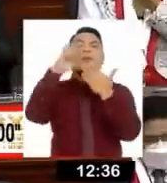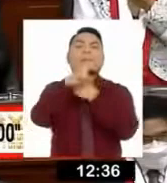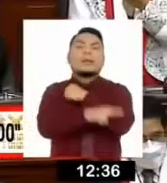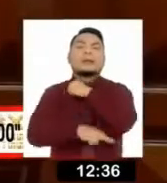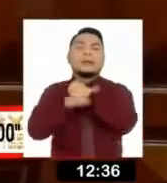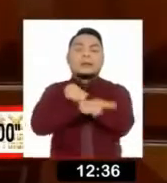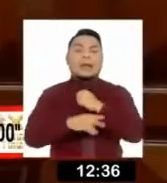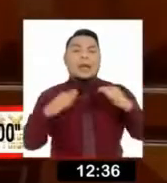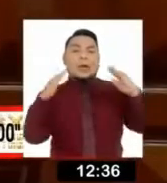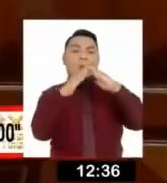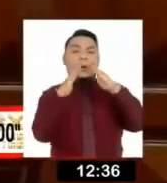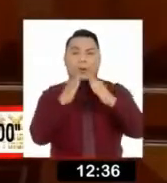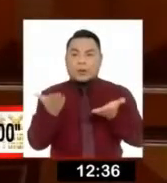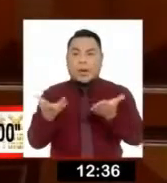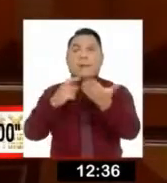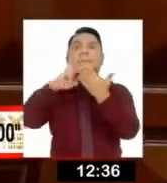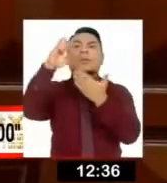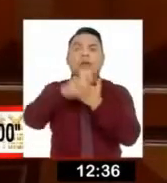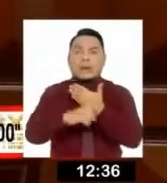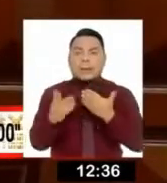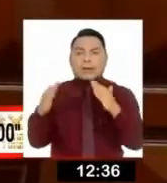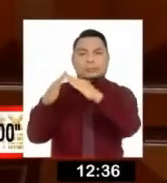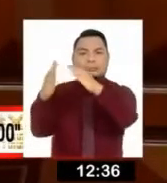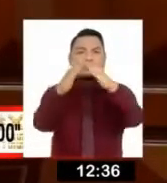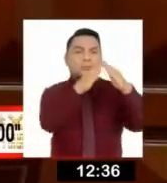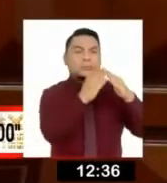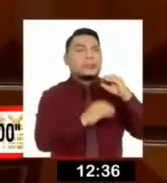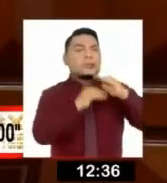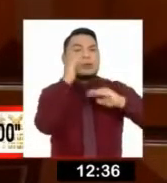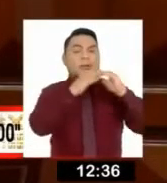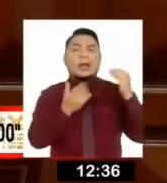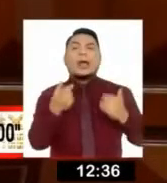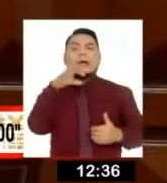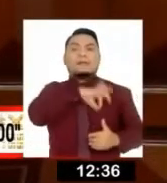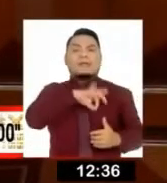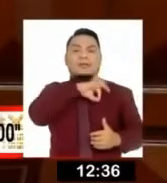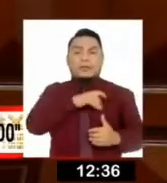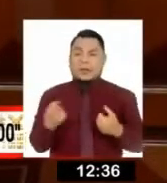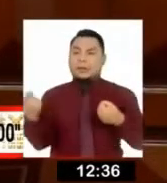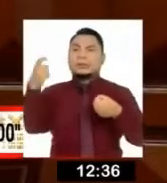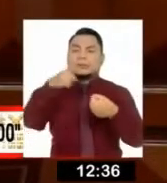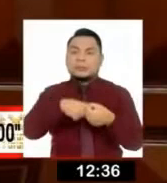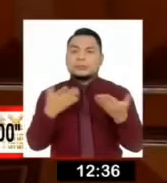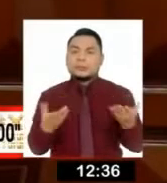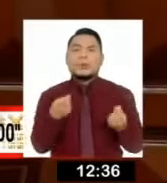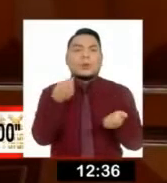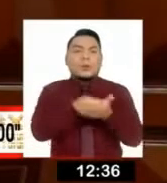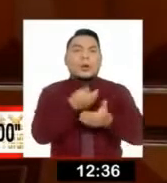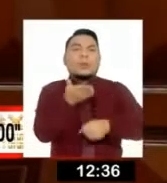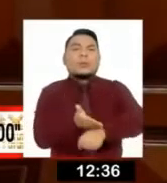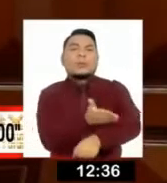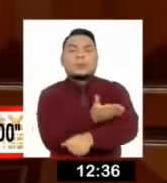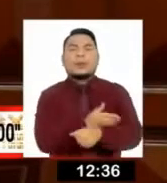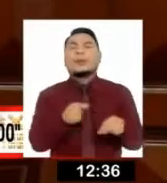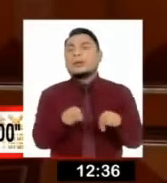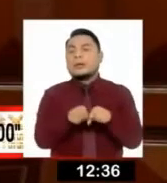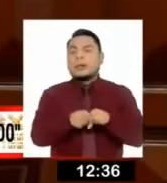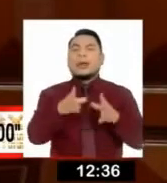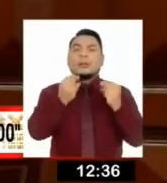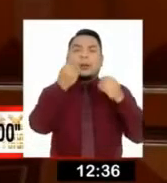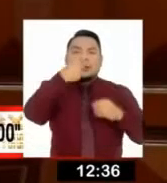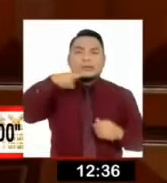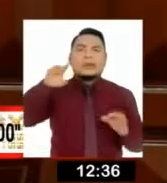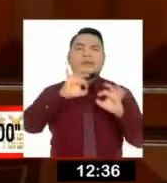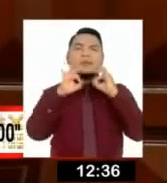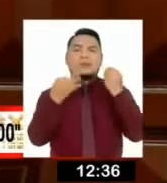Nacional Techo Propio y ampliaremos significativamente el número de beneficiarios. La esperanza de cientos de miles de